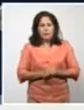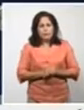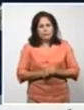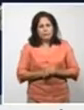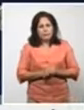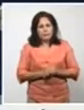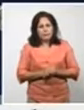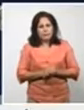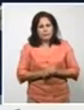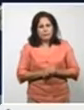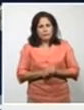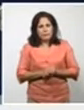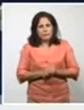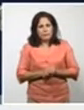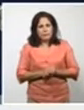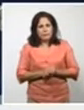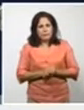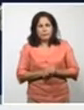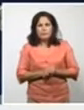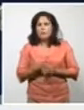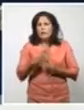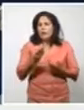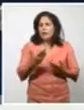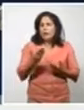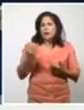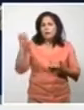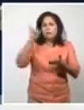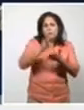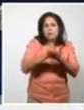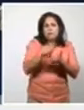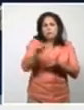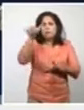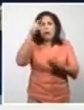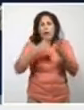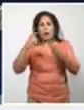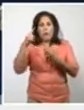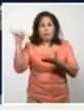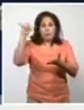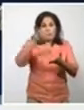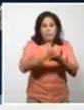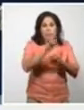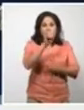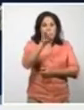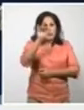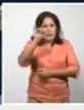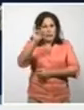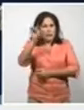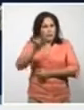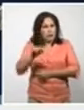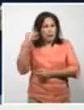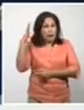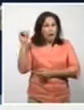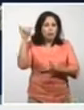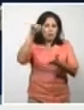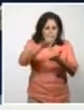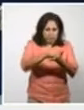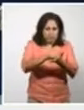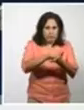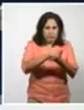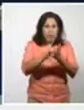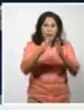desde el punto de vista de los movimientos migratorios, entraron 27 viajeros cubanos, son